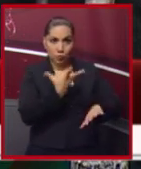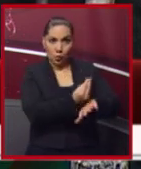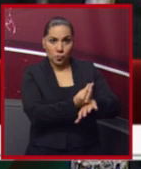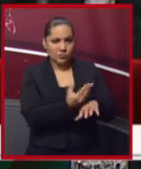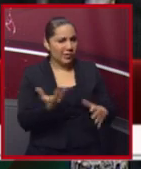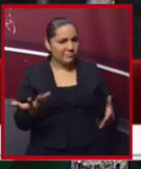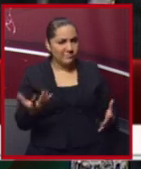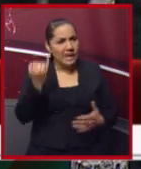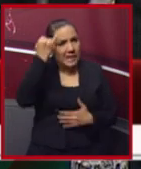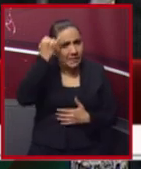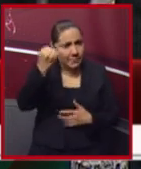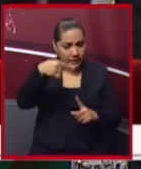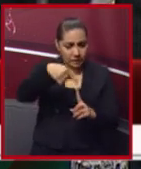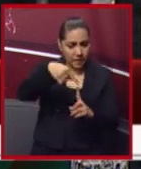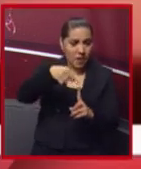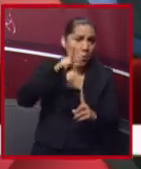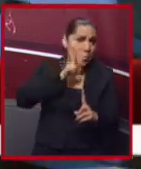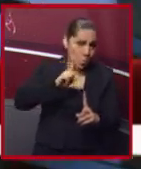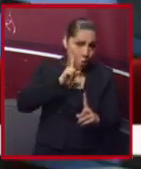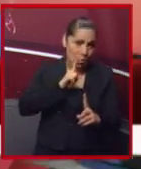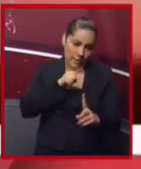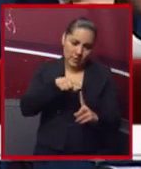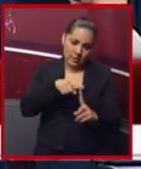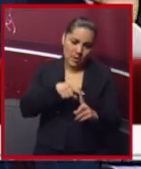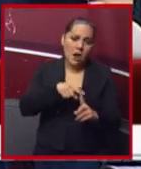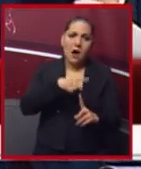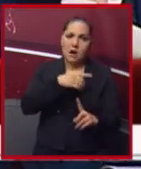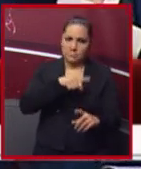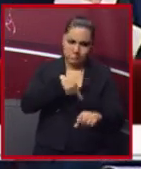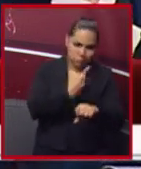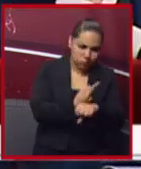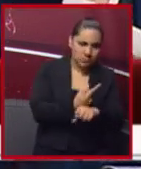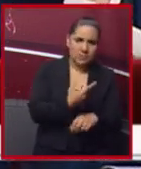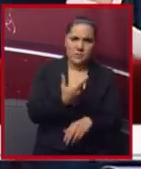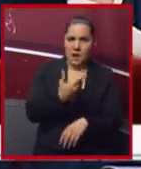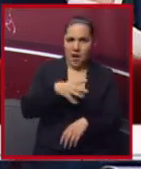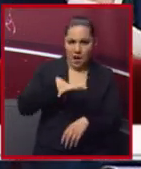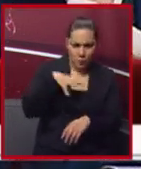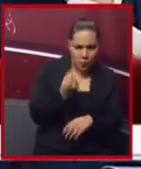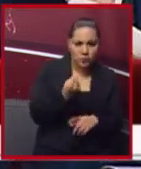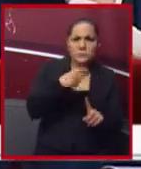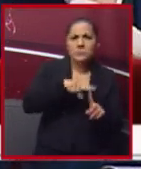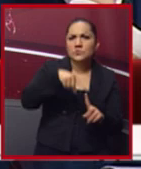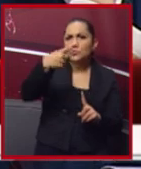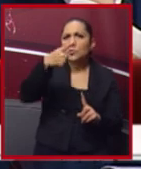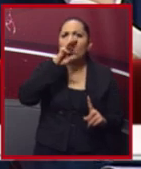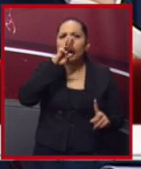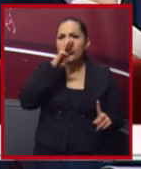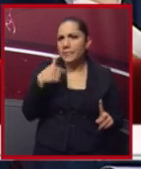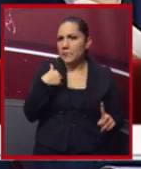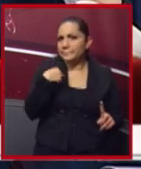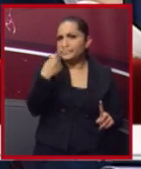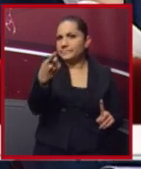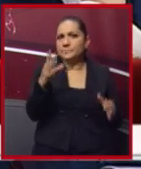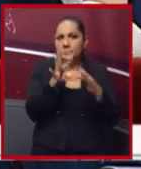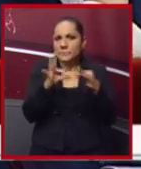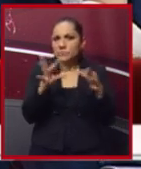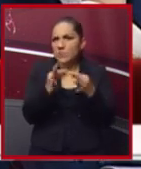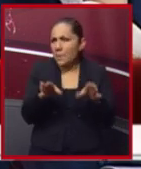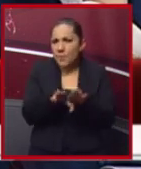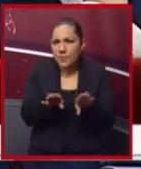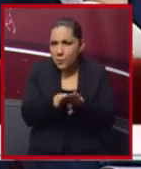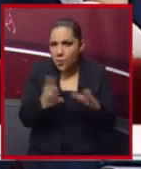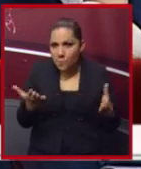violada, abusada, ¿qué les vamos a decir? Cuando el sujeto activo, servidor público, condiciona los